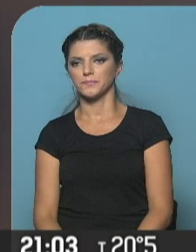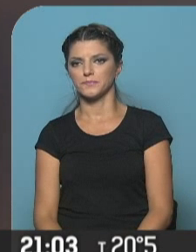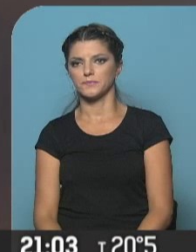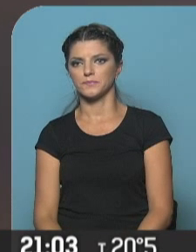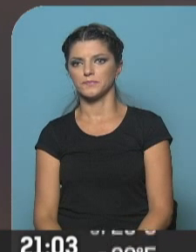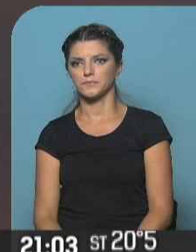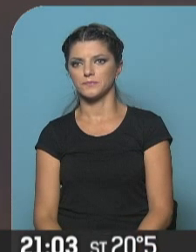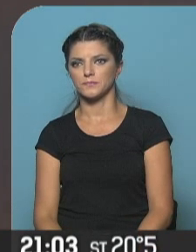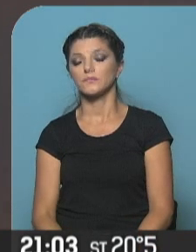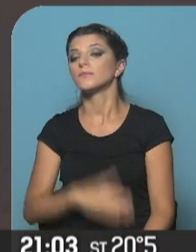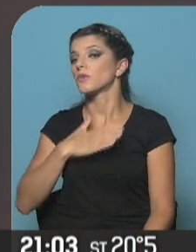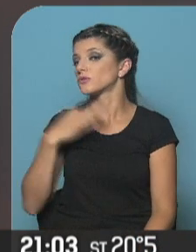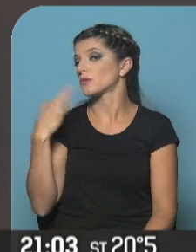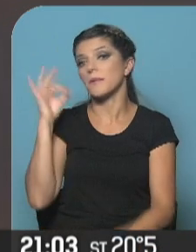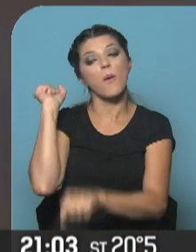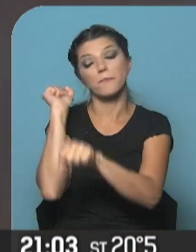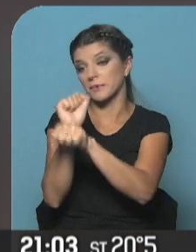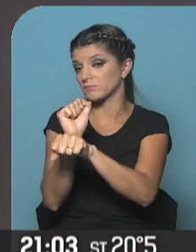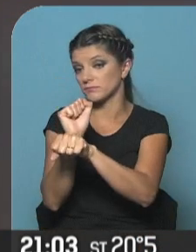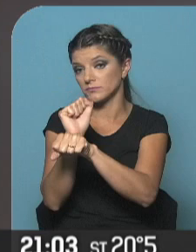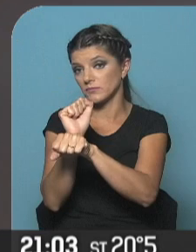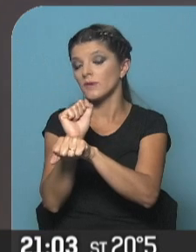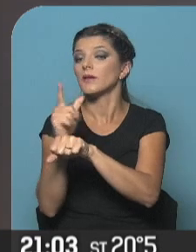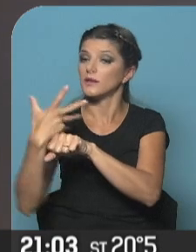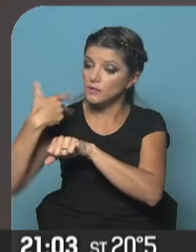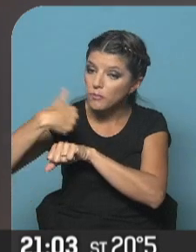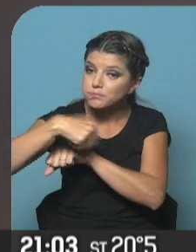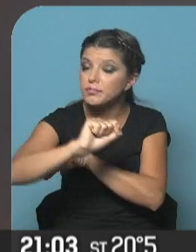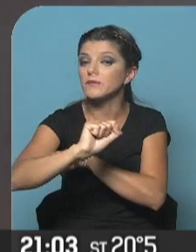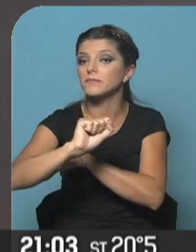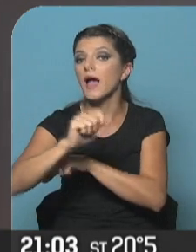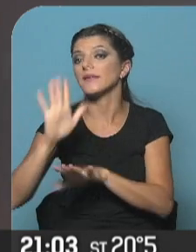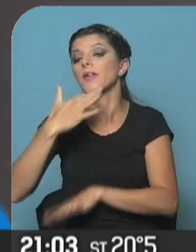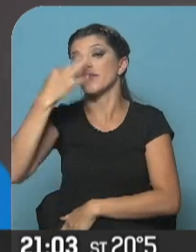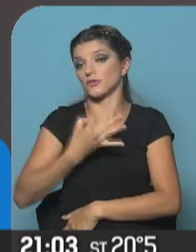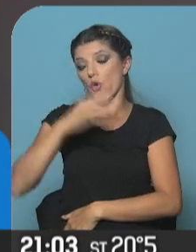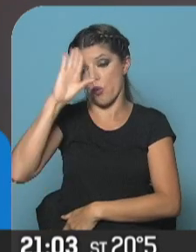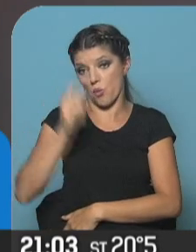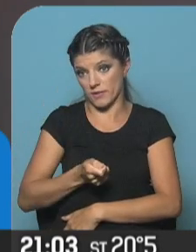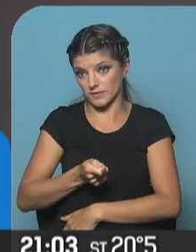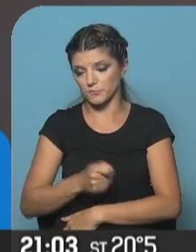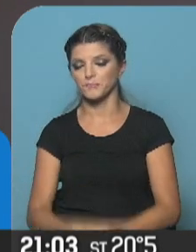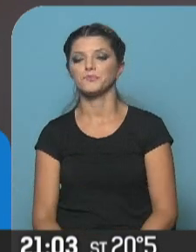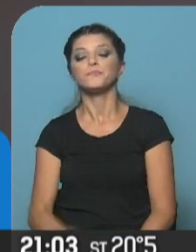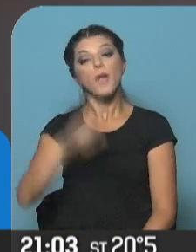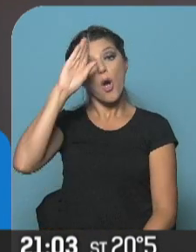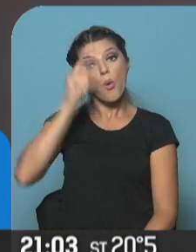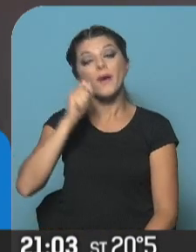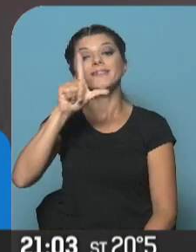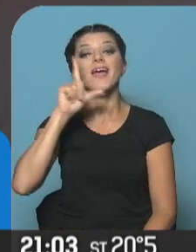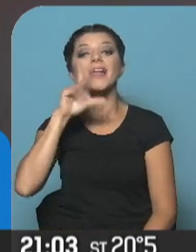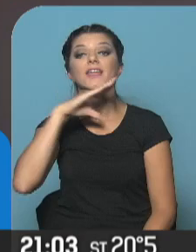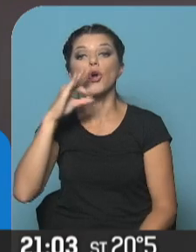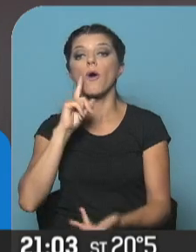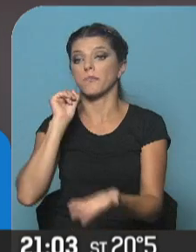Señor, tenemos que proceder a su detención y al traslado donde dispuso su señoría. El juez Ariel Lijo ordenó la